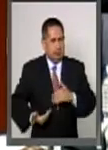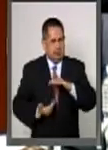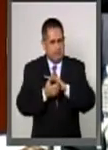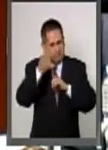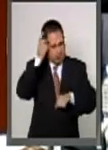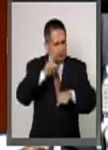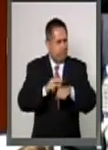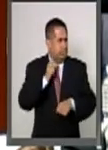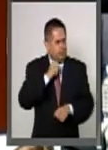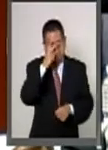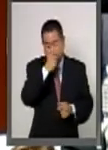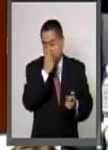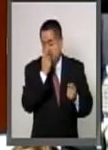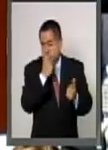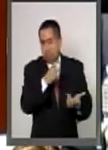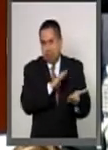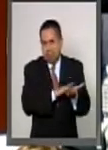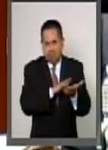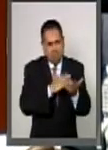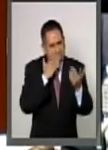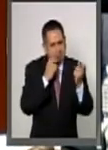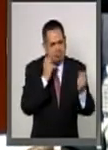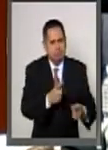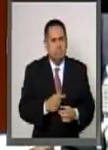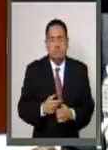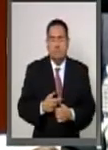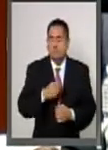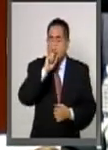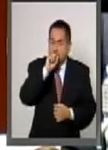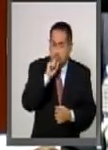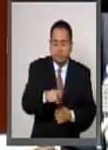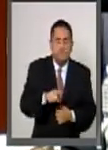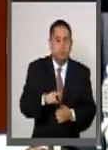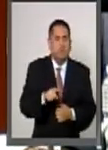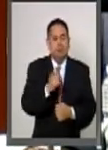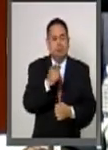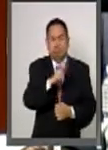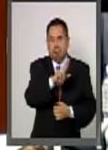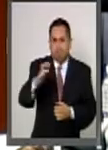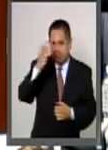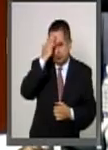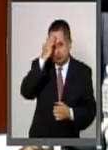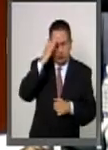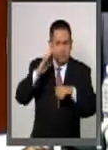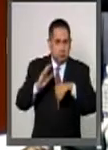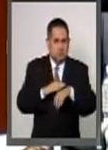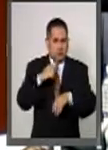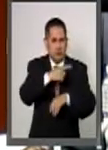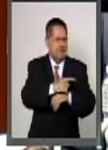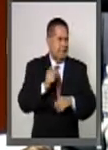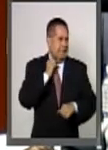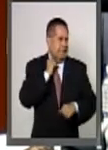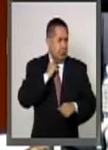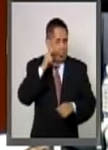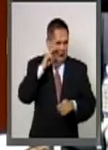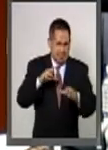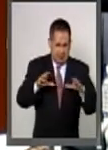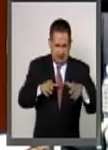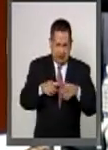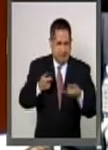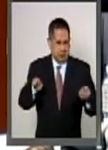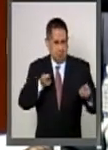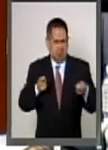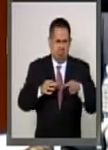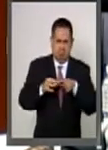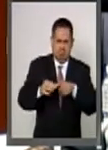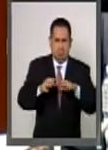del Senado de la República. Sin duda alguna también el reconocimiento por haber llevado al Senado de la República,